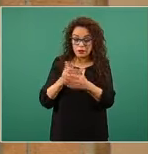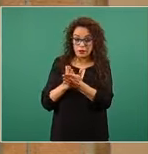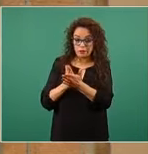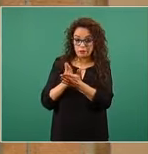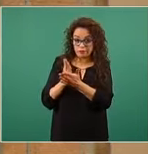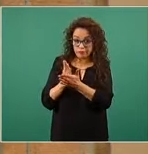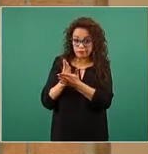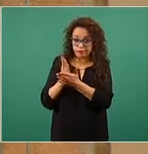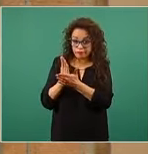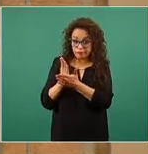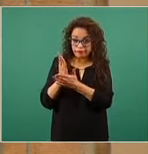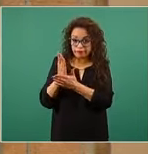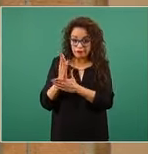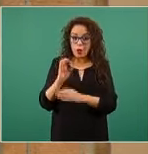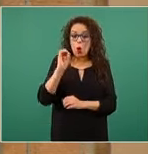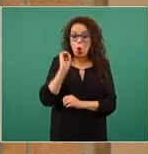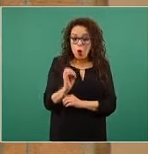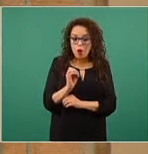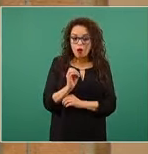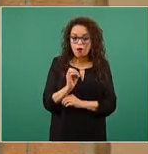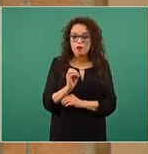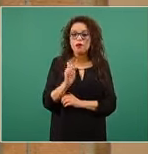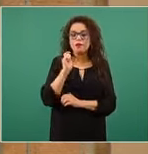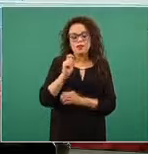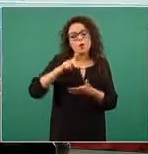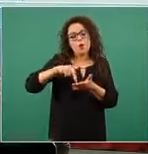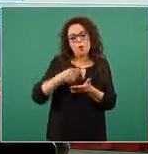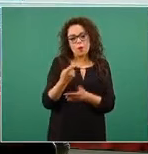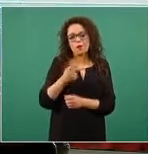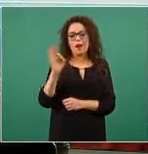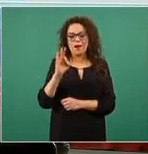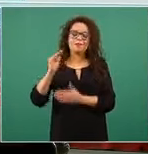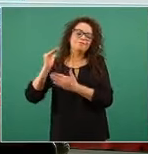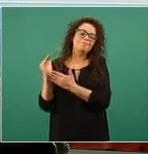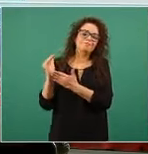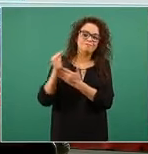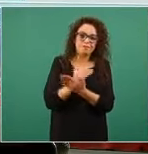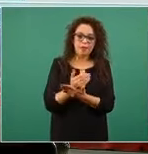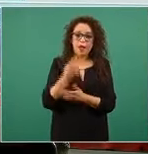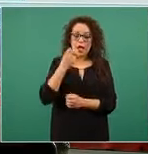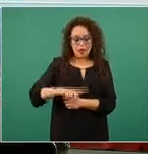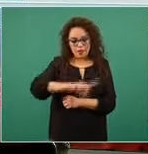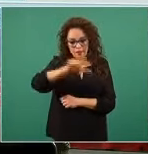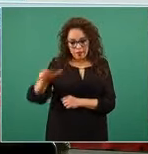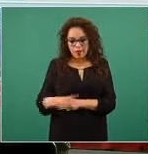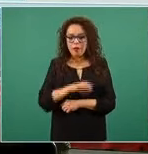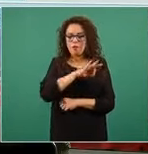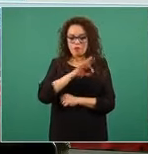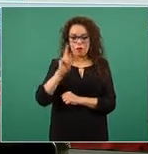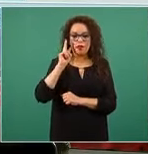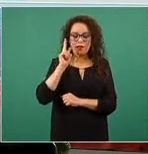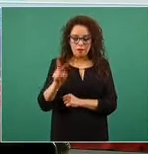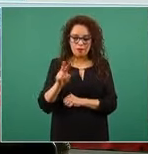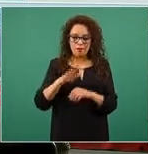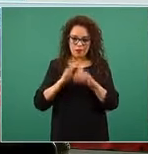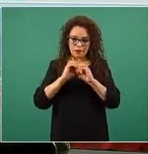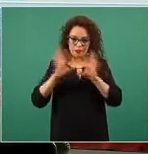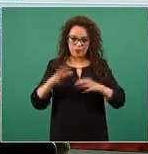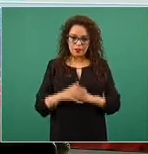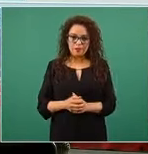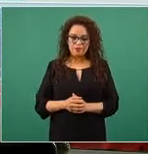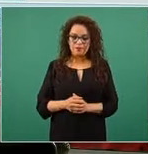el ascenso o pudiera representar una nueva disminución. Y es lo que vamos a revisar más adelante en relación a las entidades